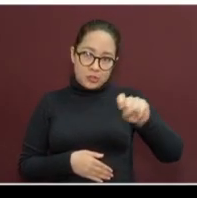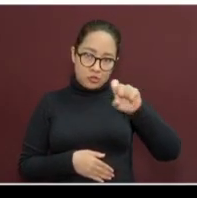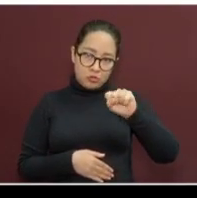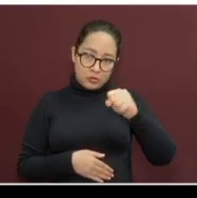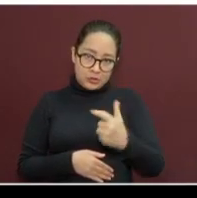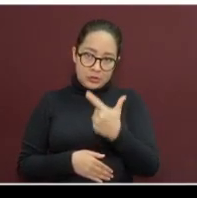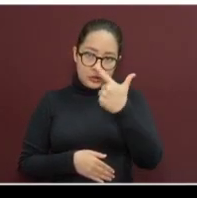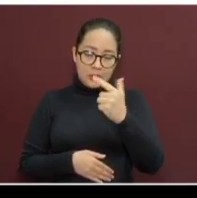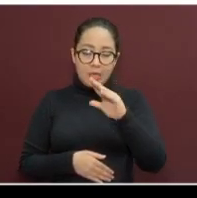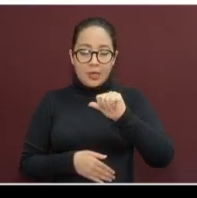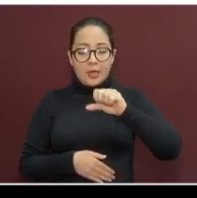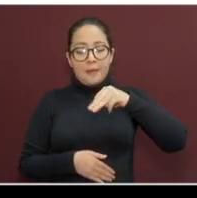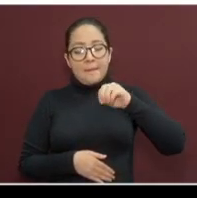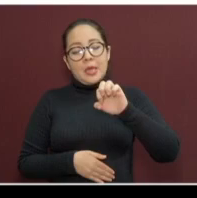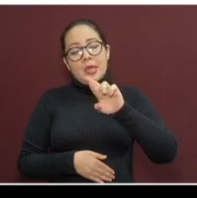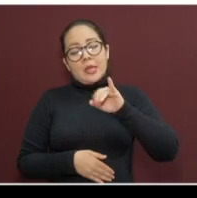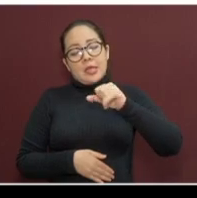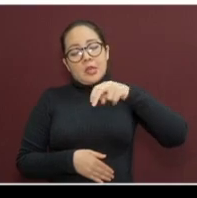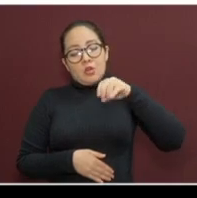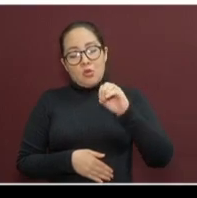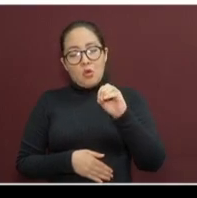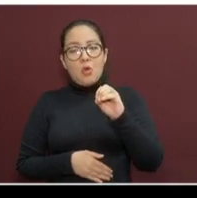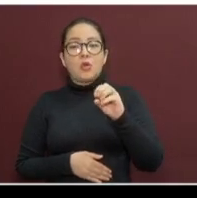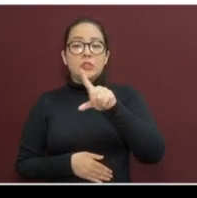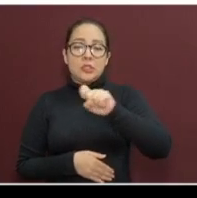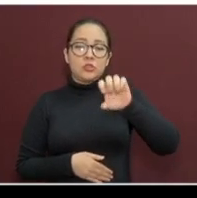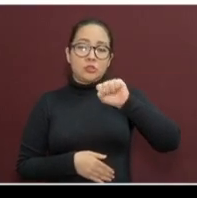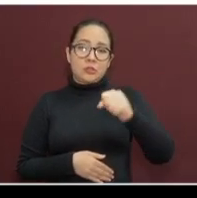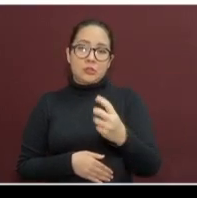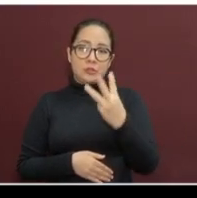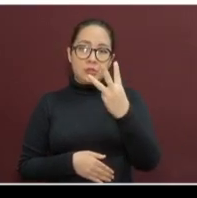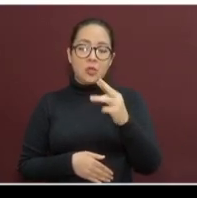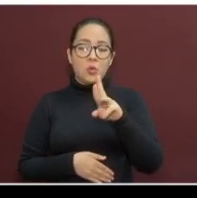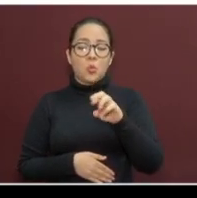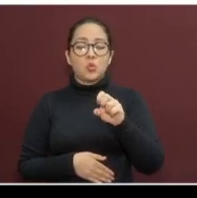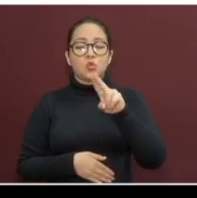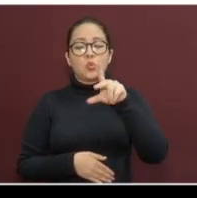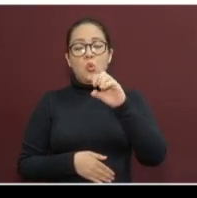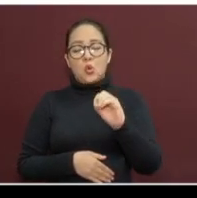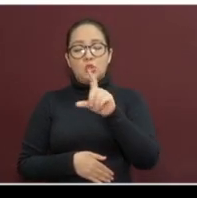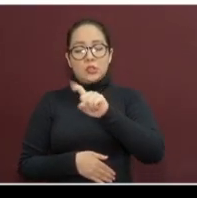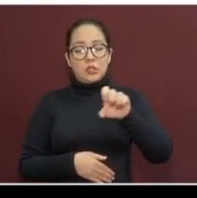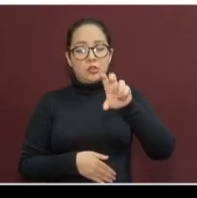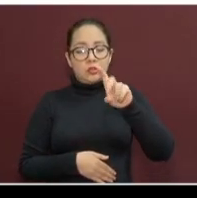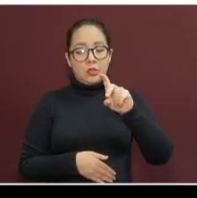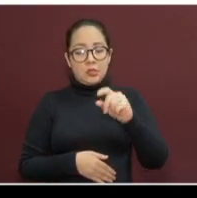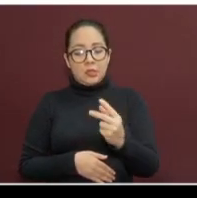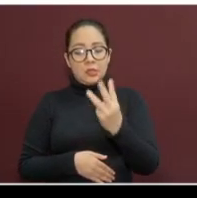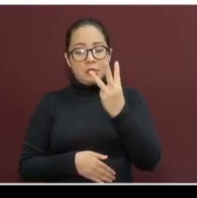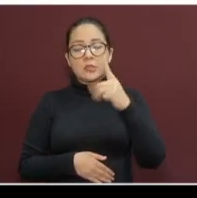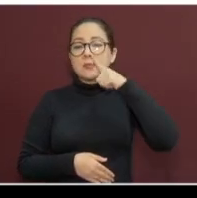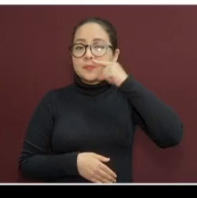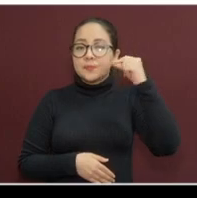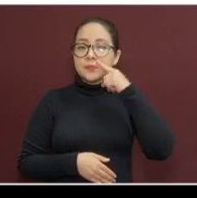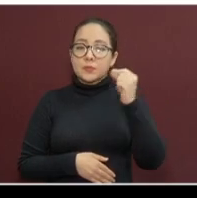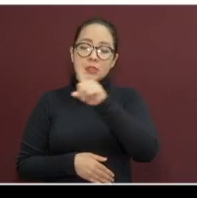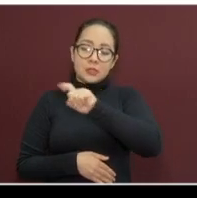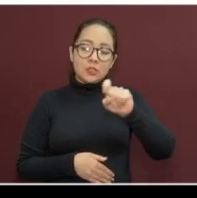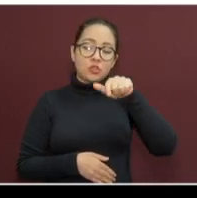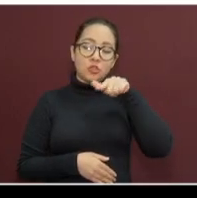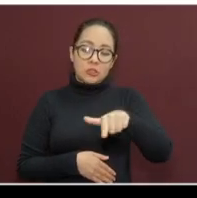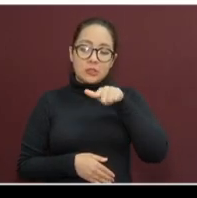mendoza 163 úrsulo galván 133 emiliano zapata 117